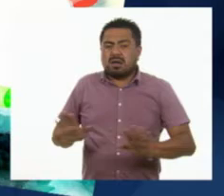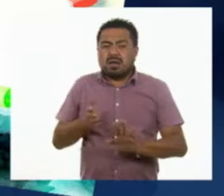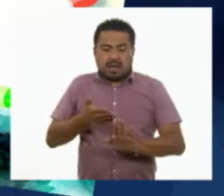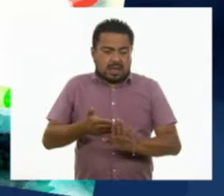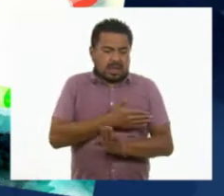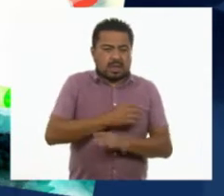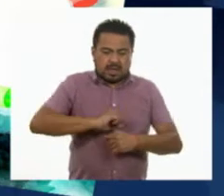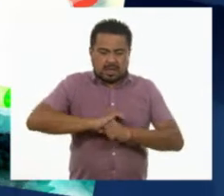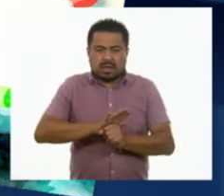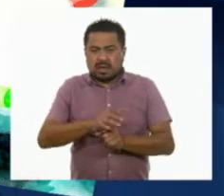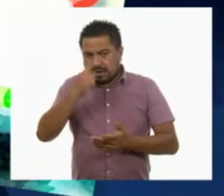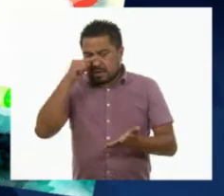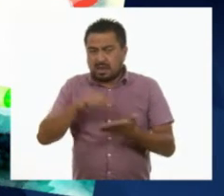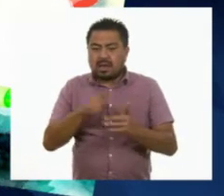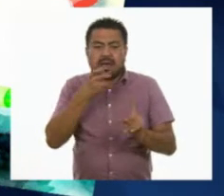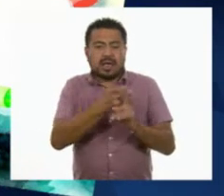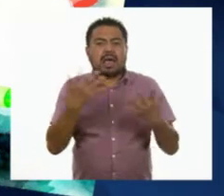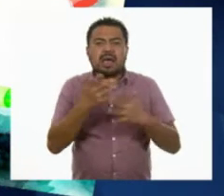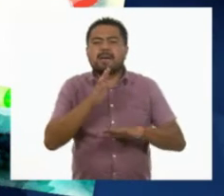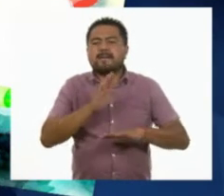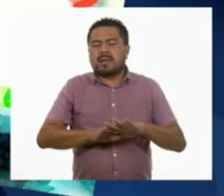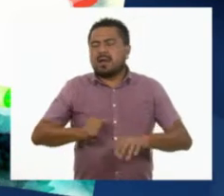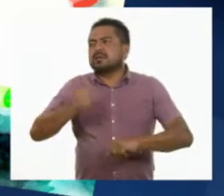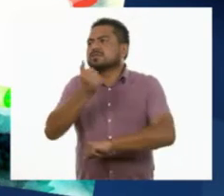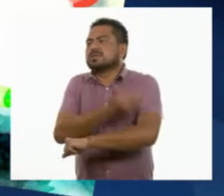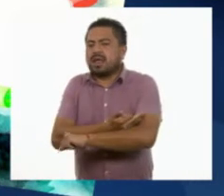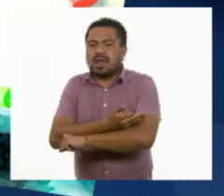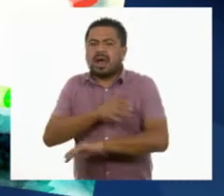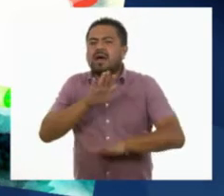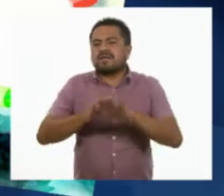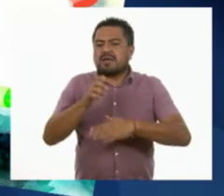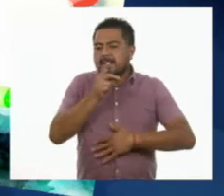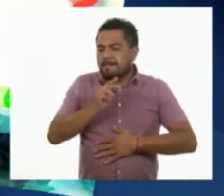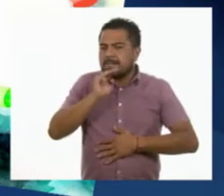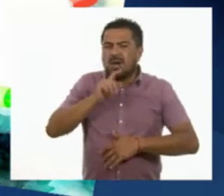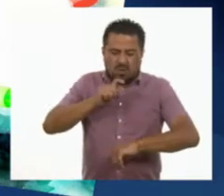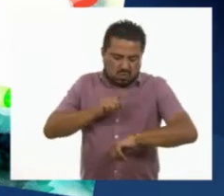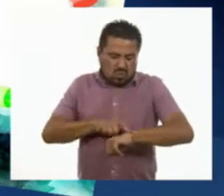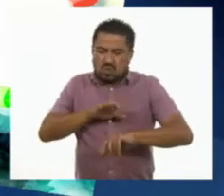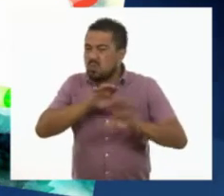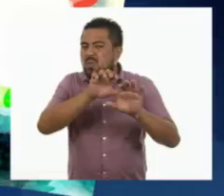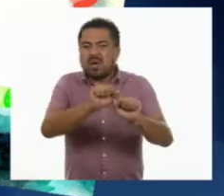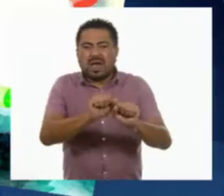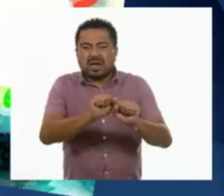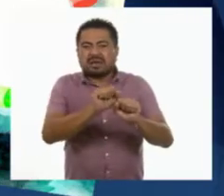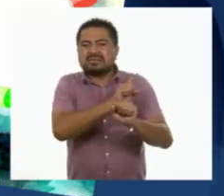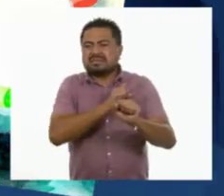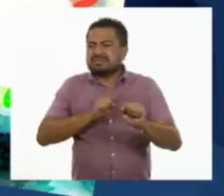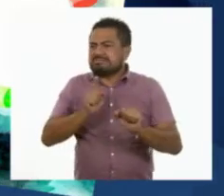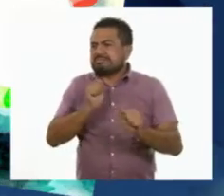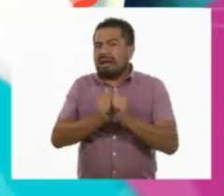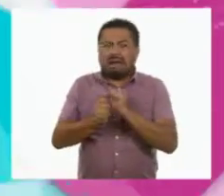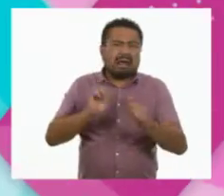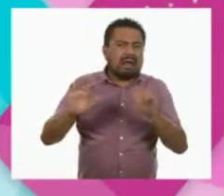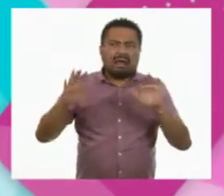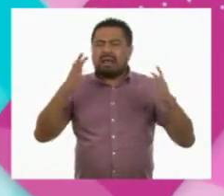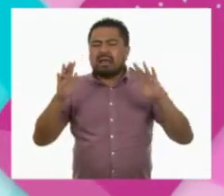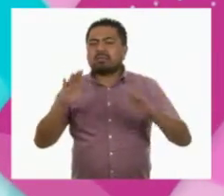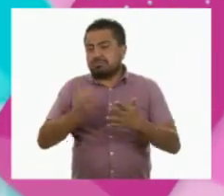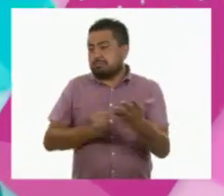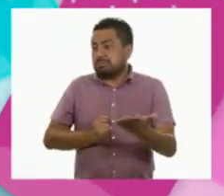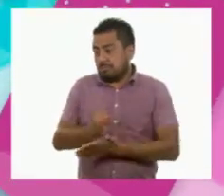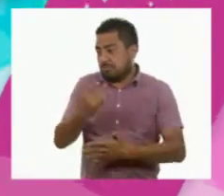la pandemia, creo que eso hacía que saliéramos más tarde. Pues a veces mis papás no les daba tiempo y tenían que andar corriendo. Buena